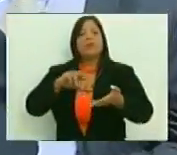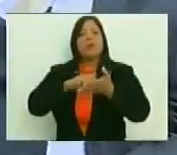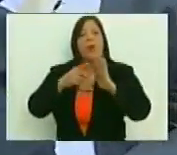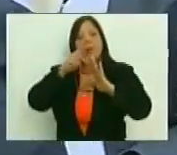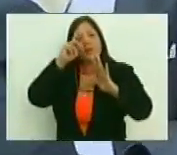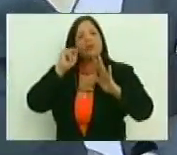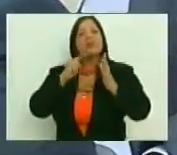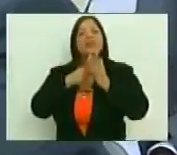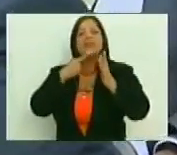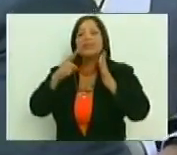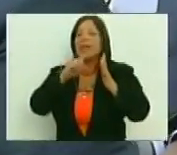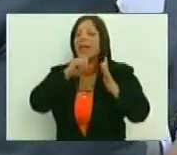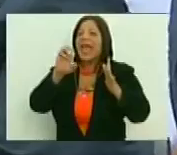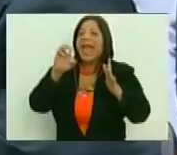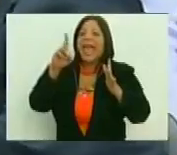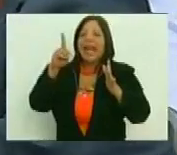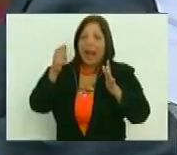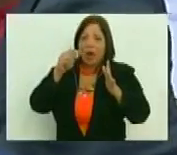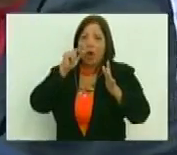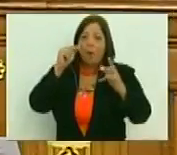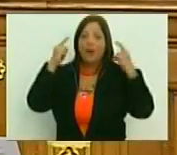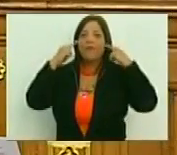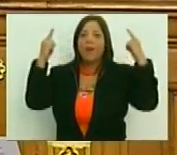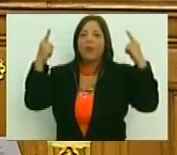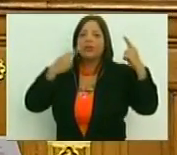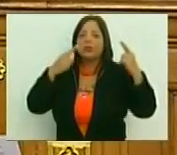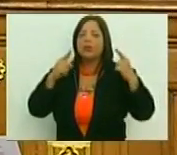Parafraseando a Edgar Morán,